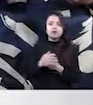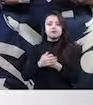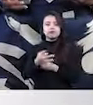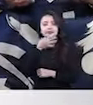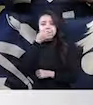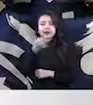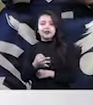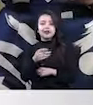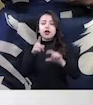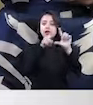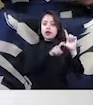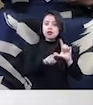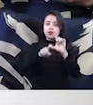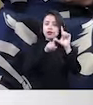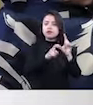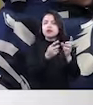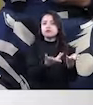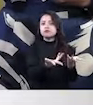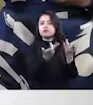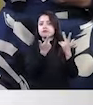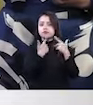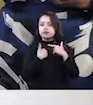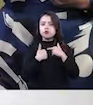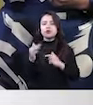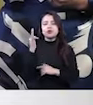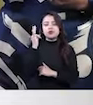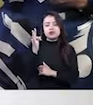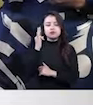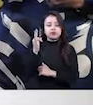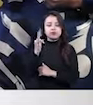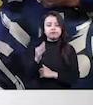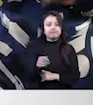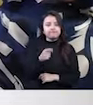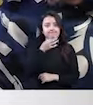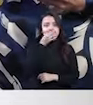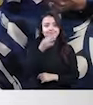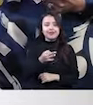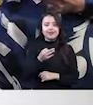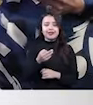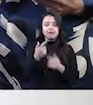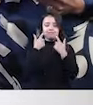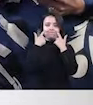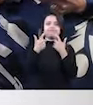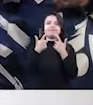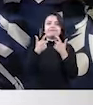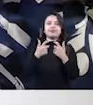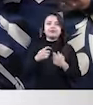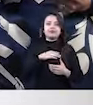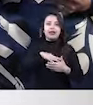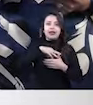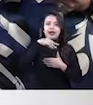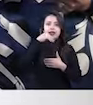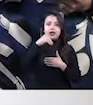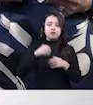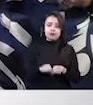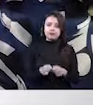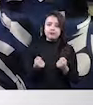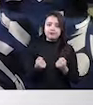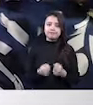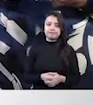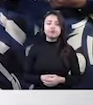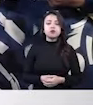La Guajira nos hacen llegar una historia, Juan Diego, que la verdad, pues nos parte el alma porque es un hombre que